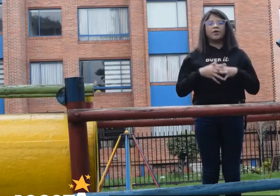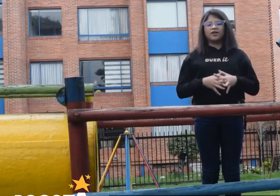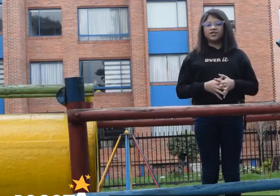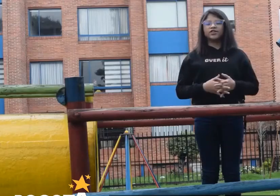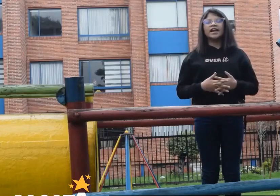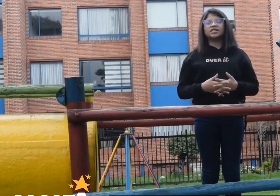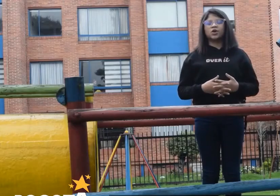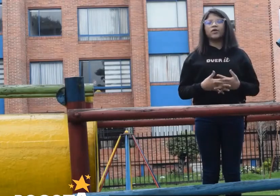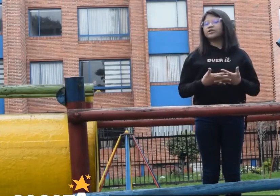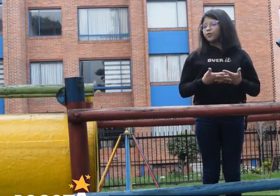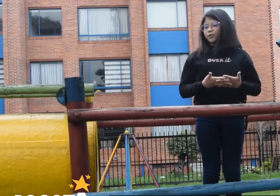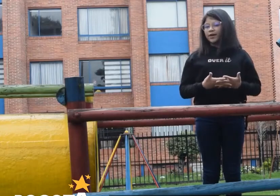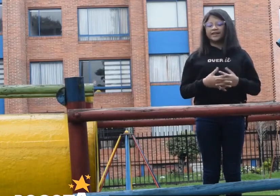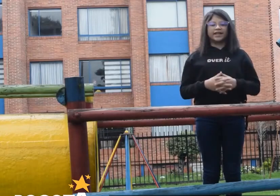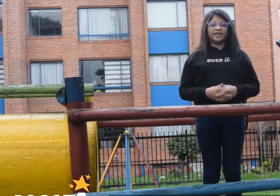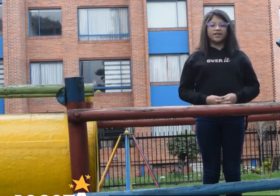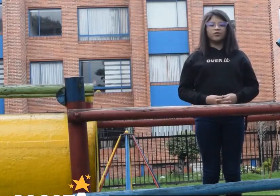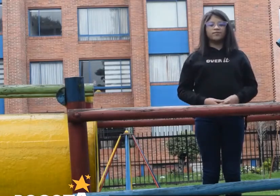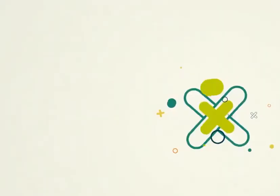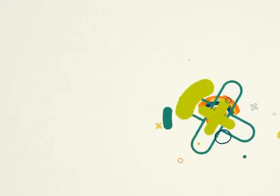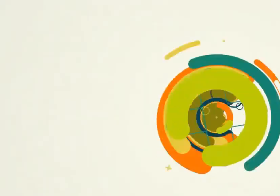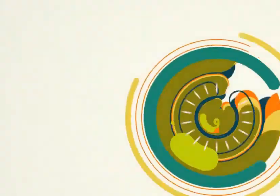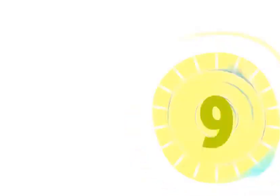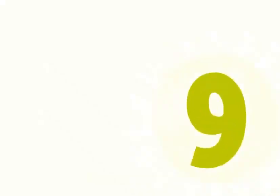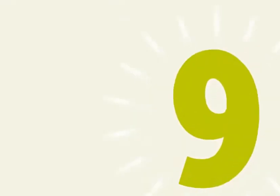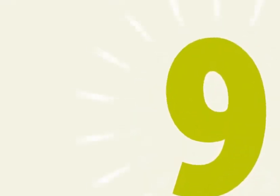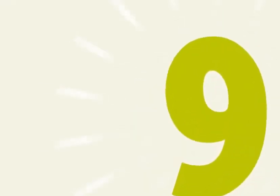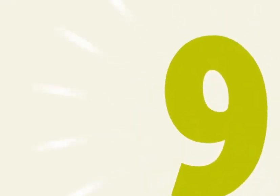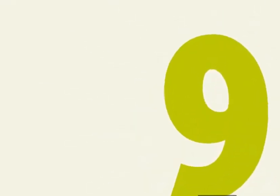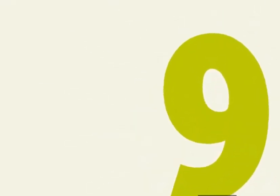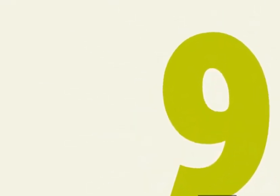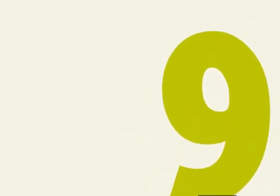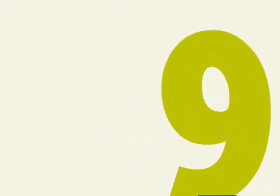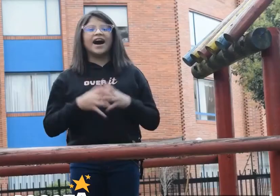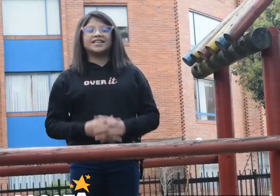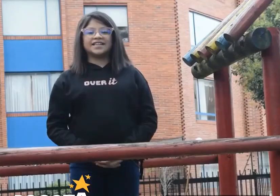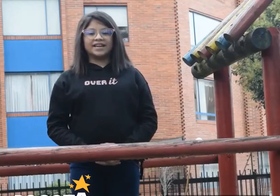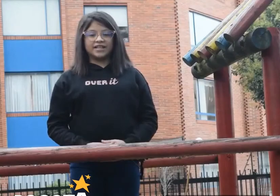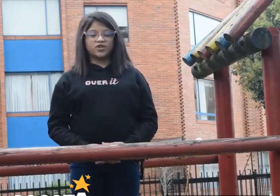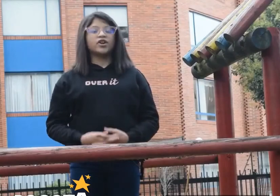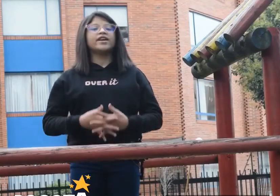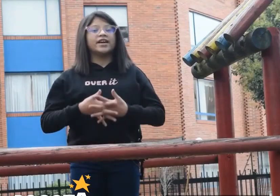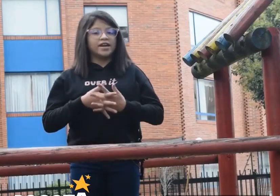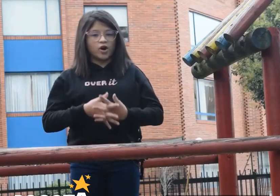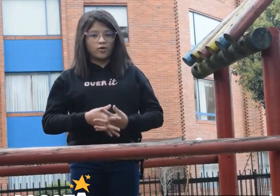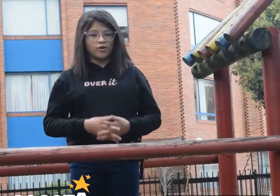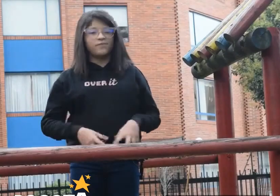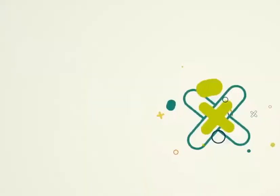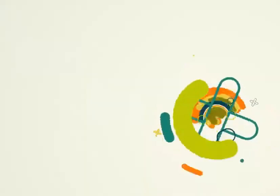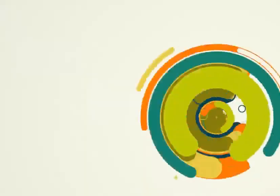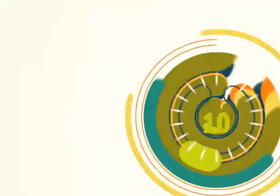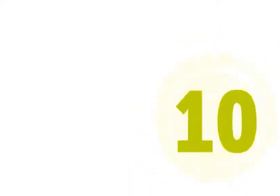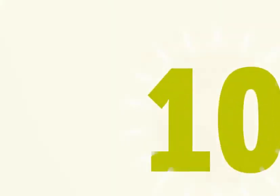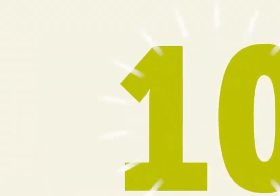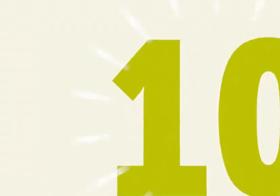8. Aprobación de las obras por parte del IDU. 9. Asignación y cobro.